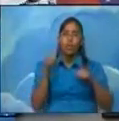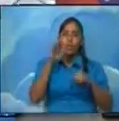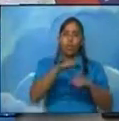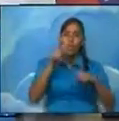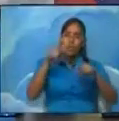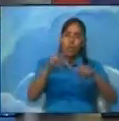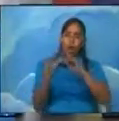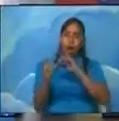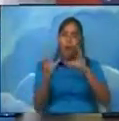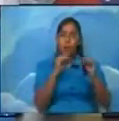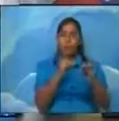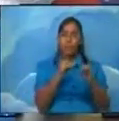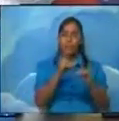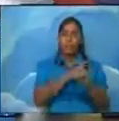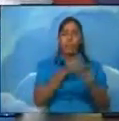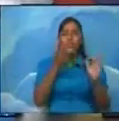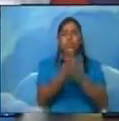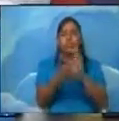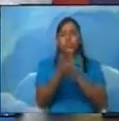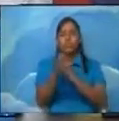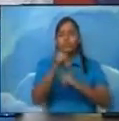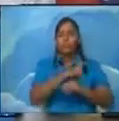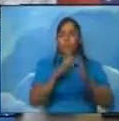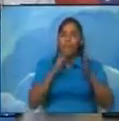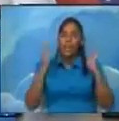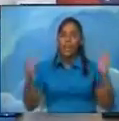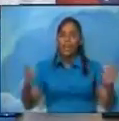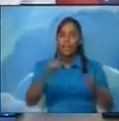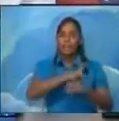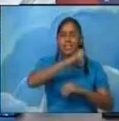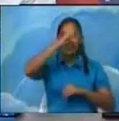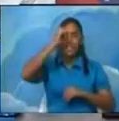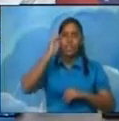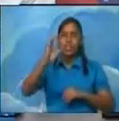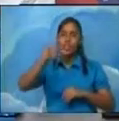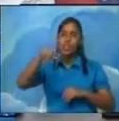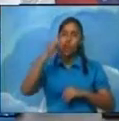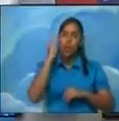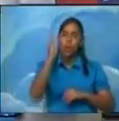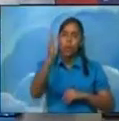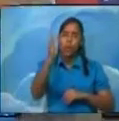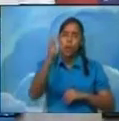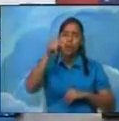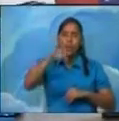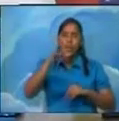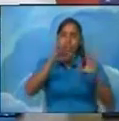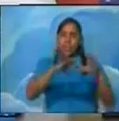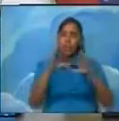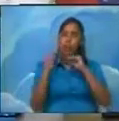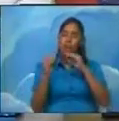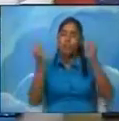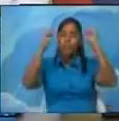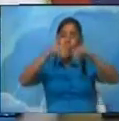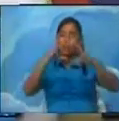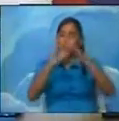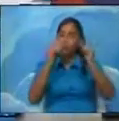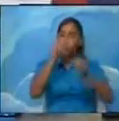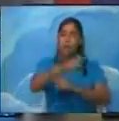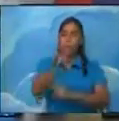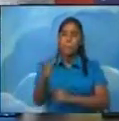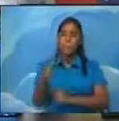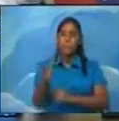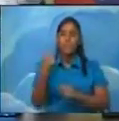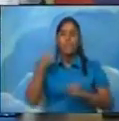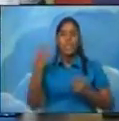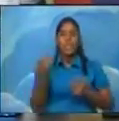estamos hablando acerca de la grandeza de Jehová. ¿Estás de acuerdo, mi cielito,